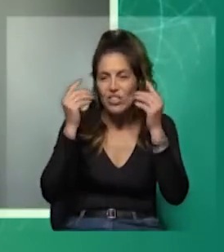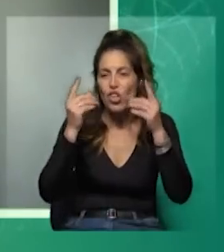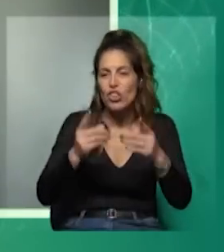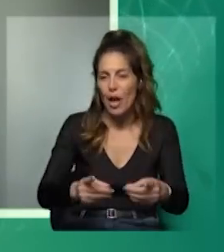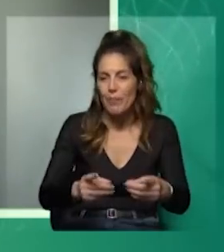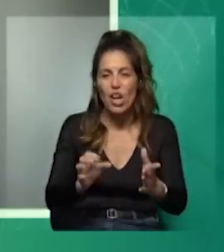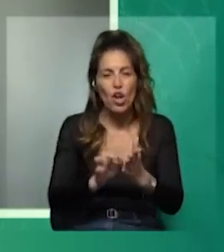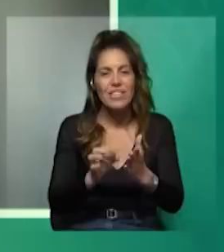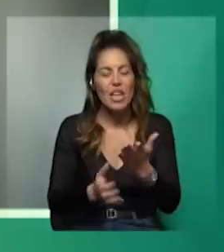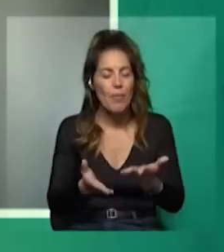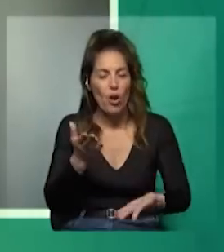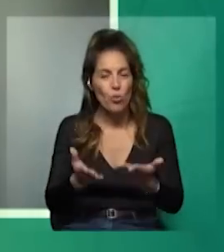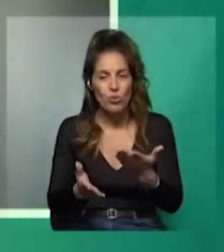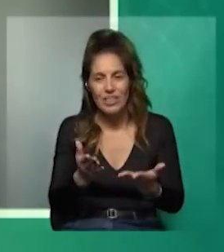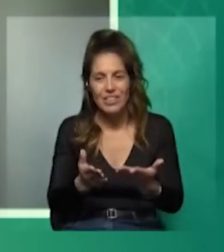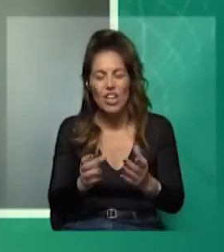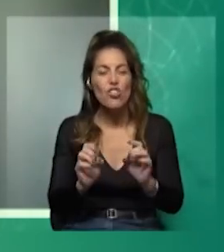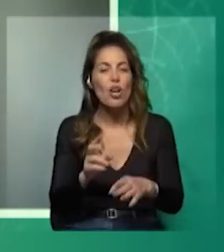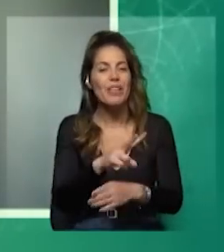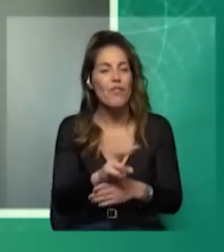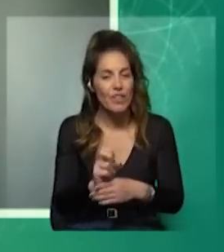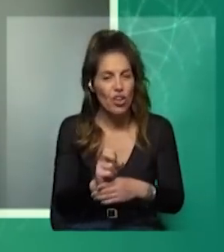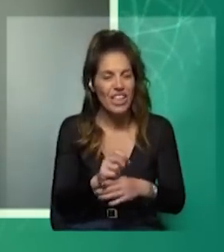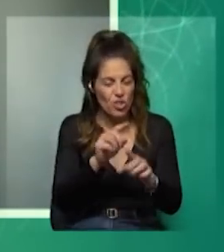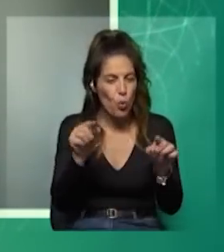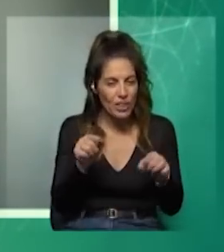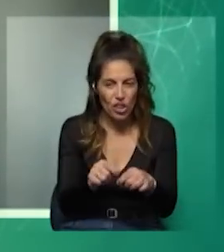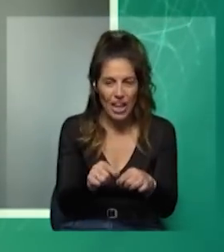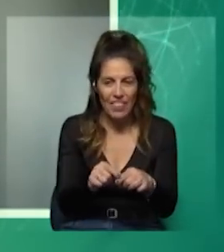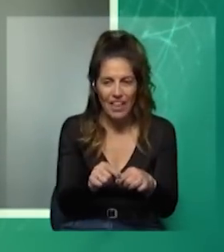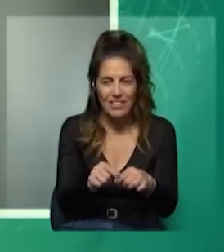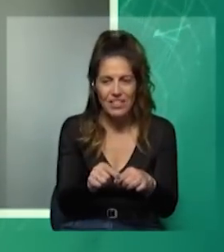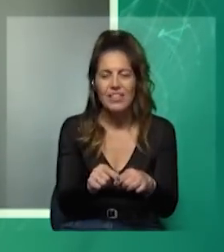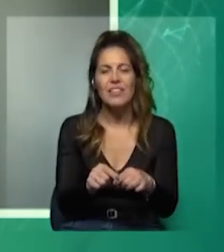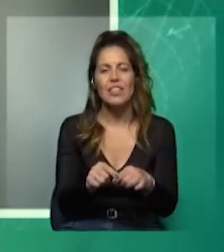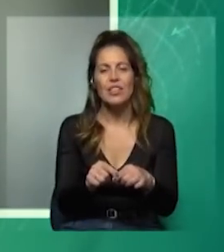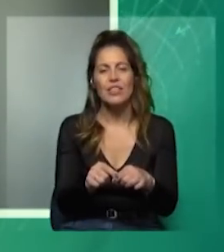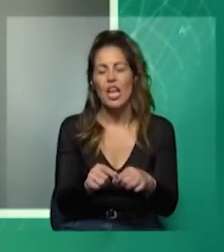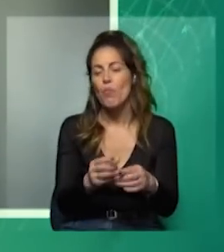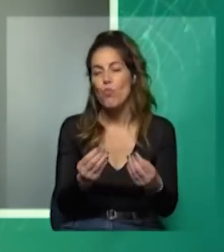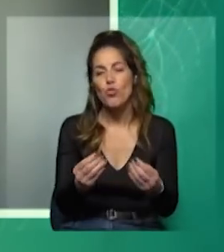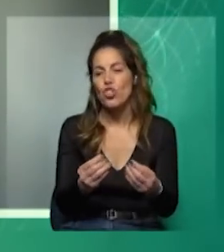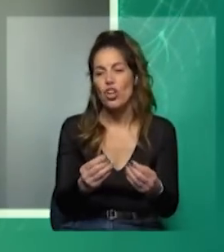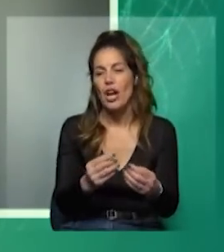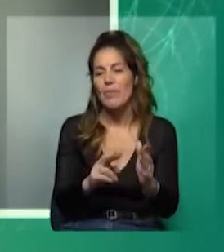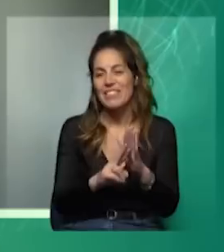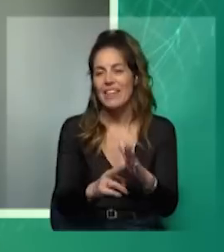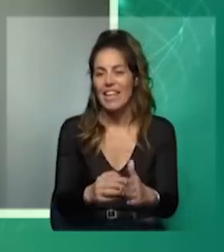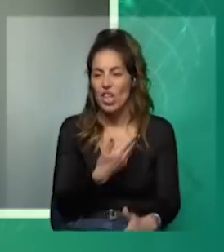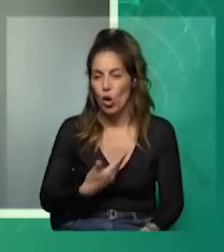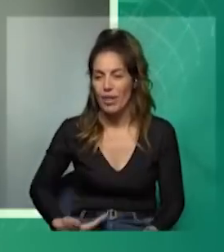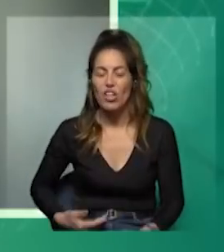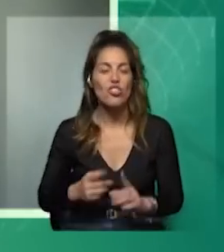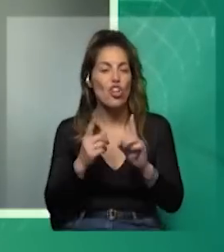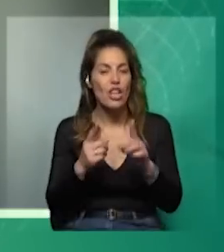pasando con el sistema de Justicia que no solamente las fiscalías son cuestionadas desde desde muchos actores del gobierno sino que